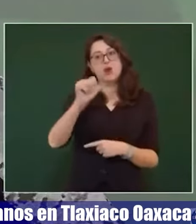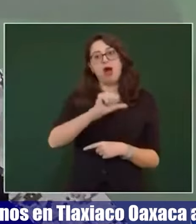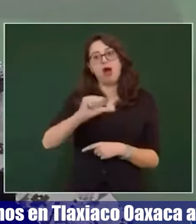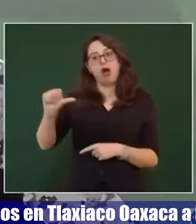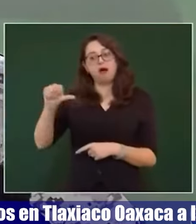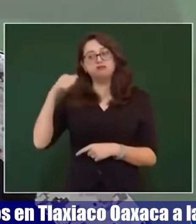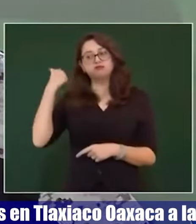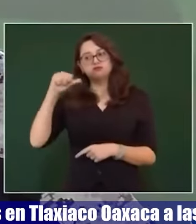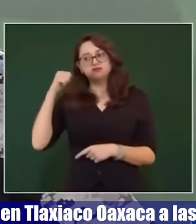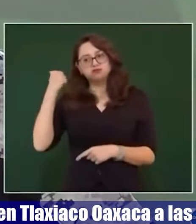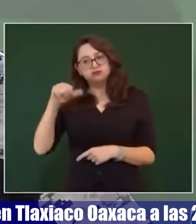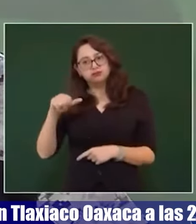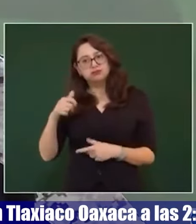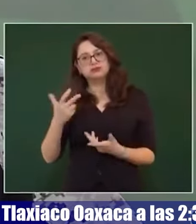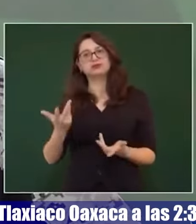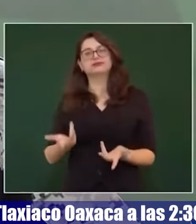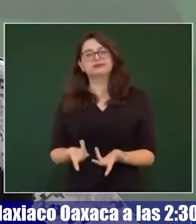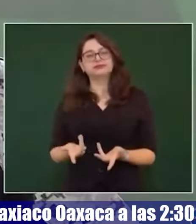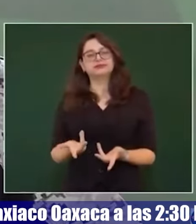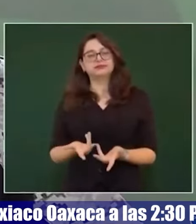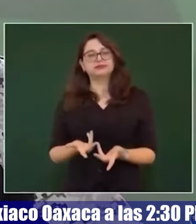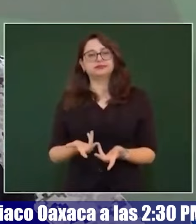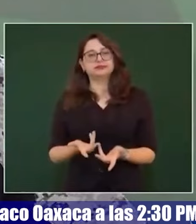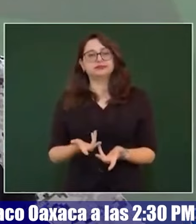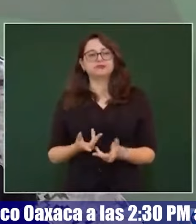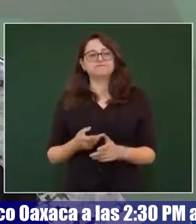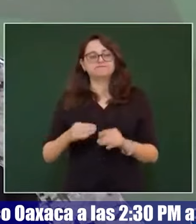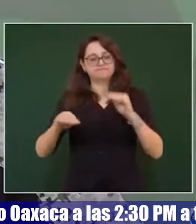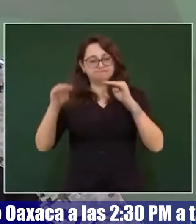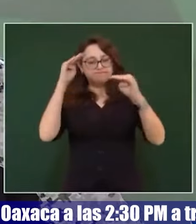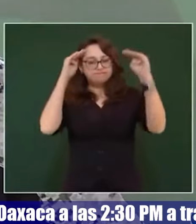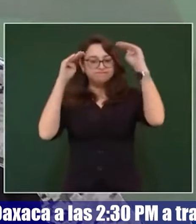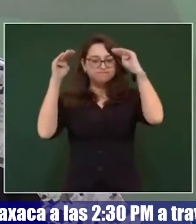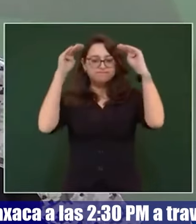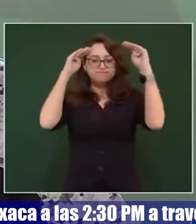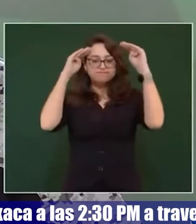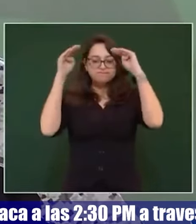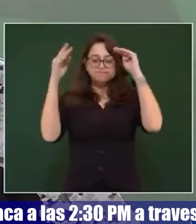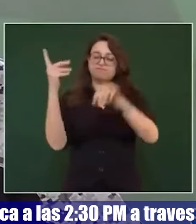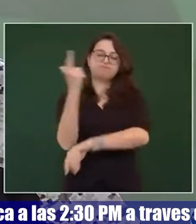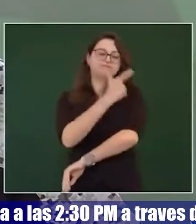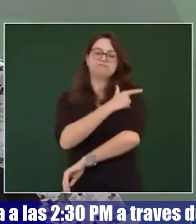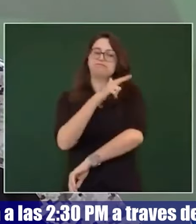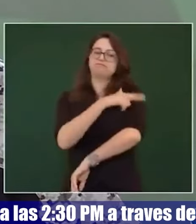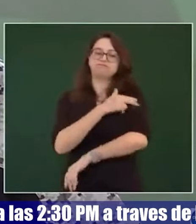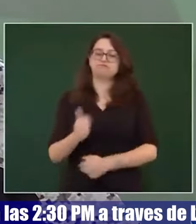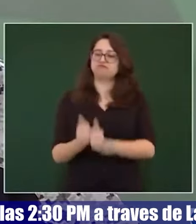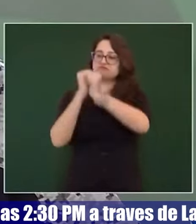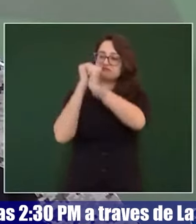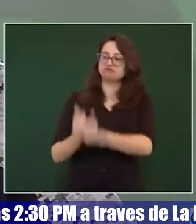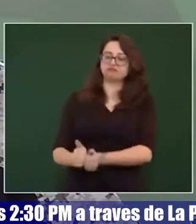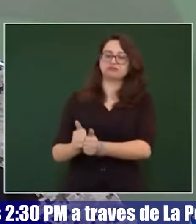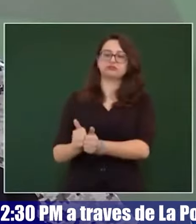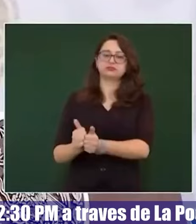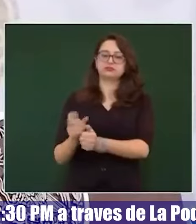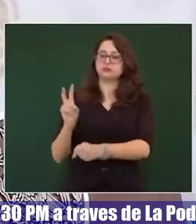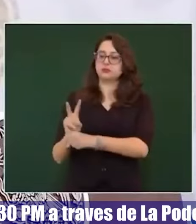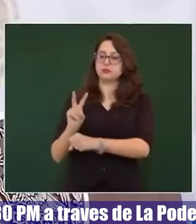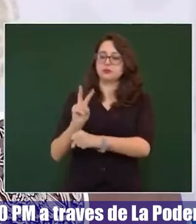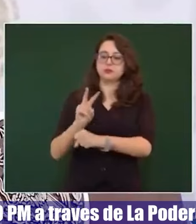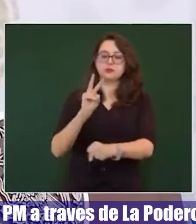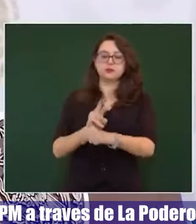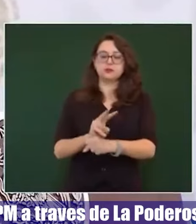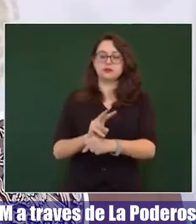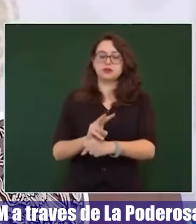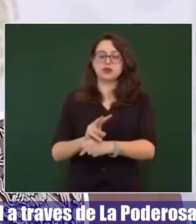Puebla en la México Puebla que también ya está más o menos controlado y que nada más les falta resolver la México Querétaro no me